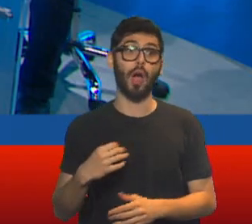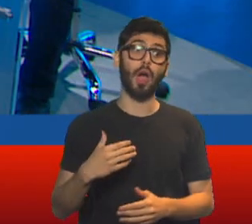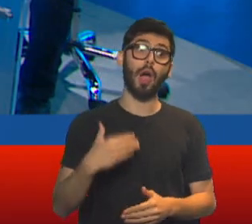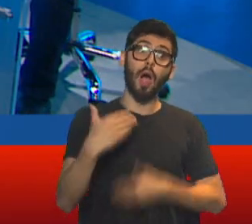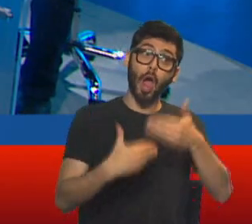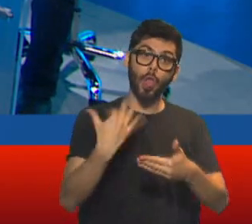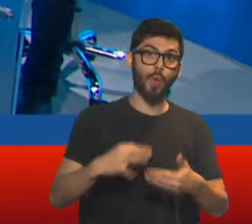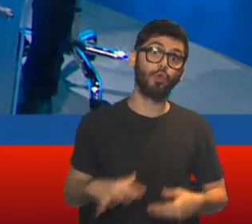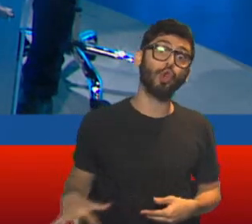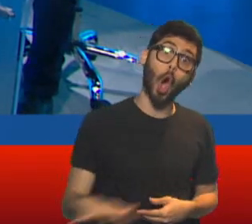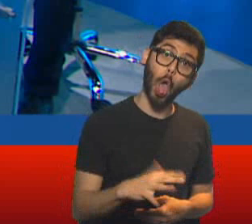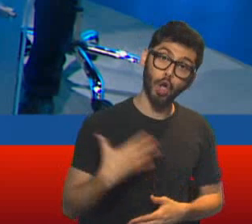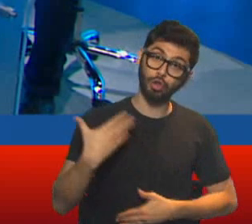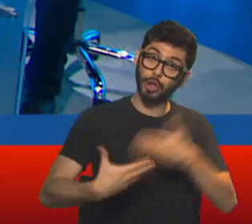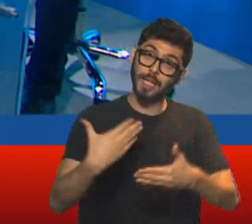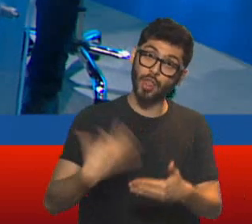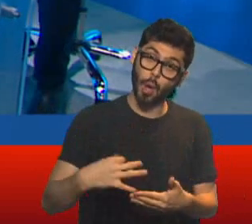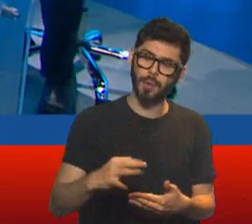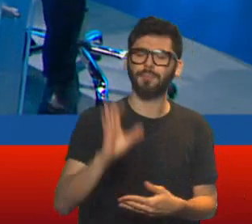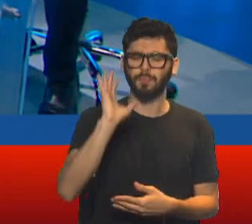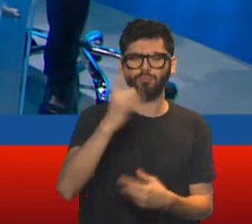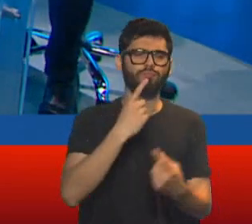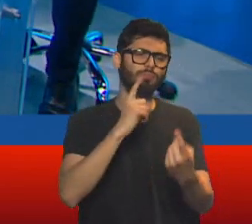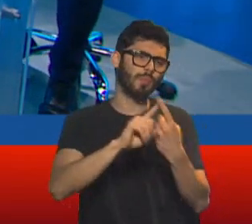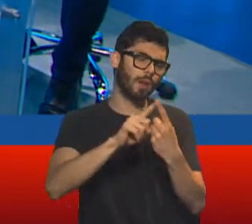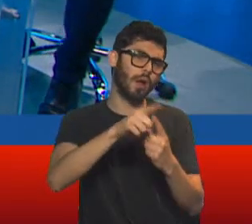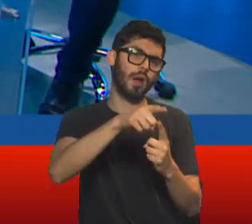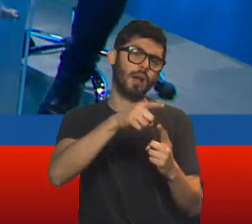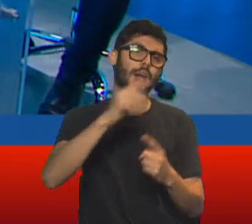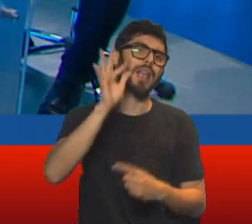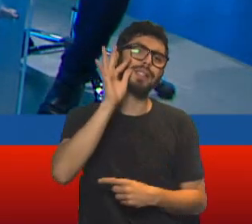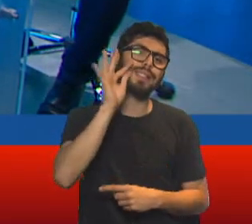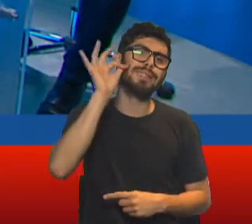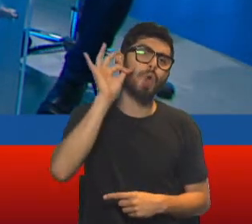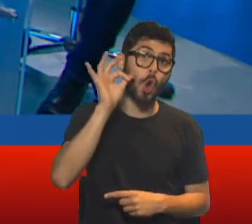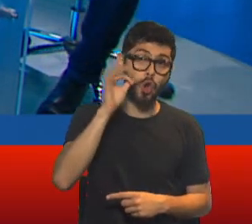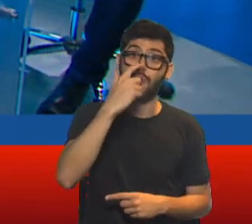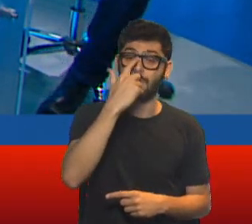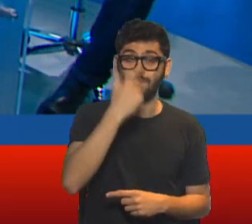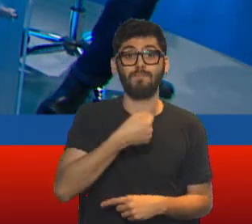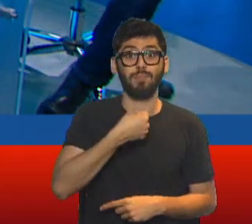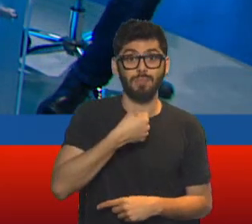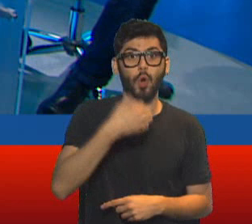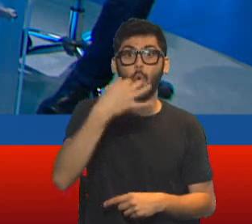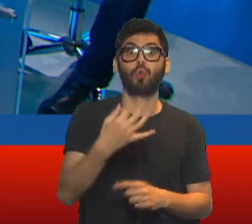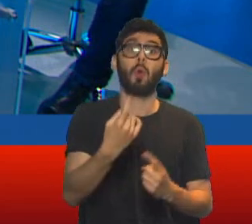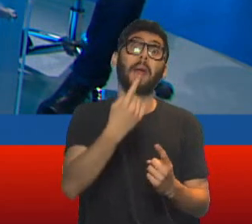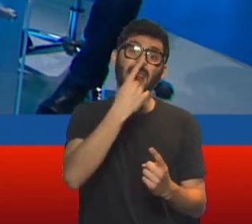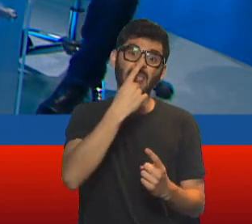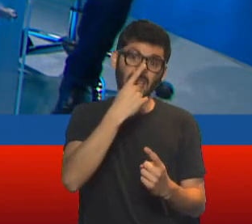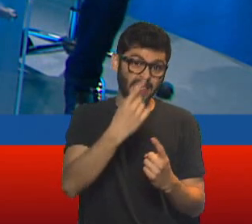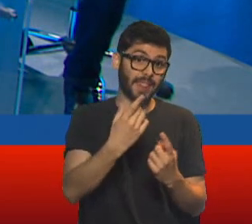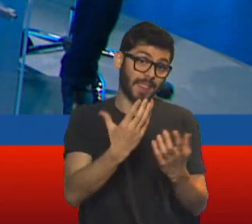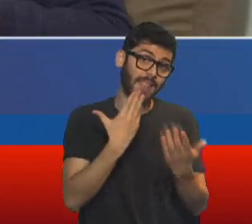todos. Eso es claro. Vamos a irnos con el móvil. Vamos a ir con Alfredo Simón, que está en este momento momento con una voz que es interesante